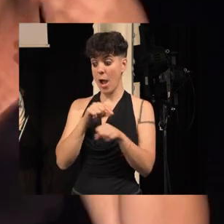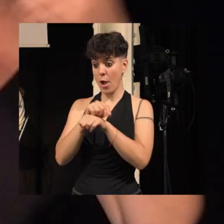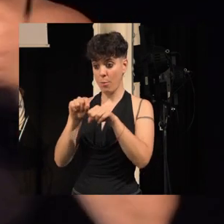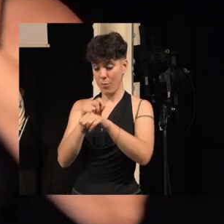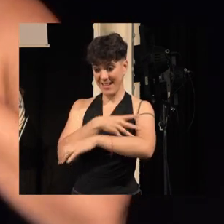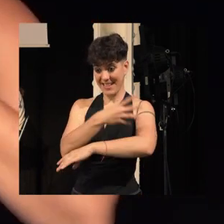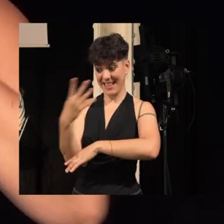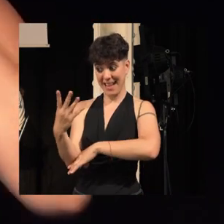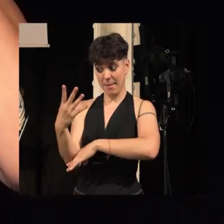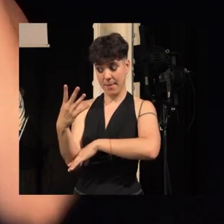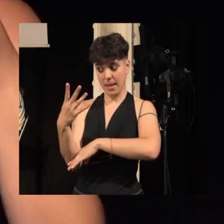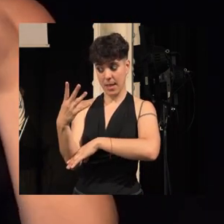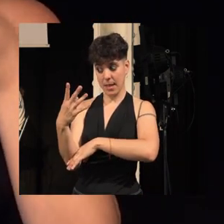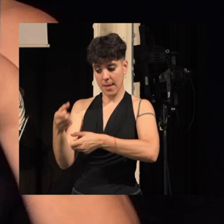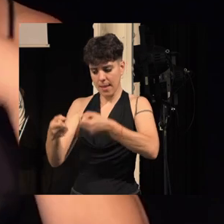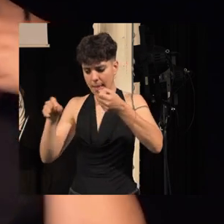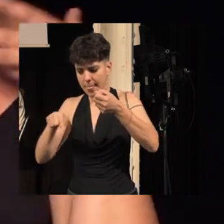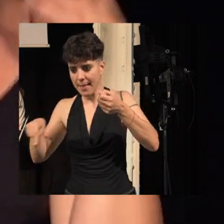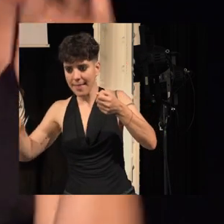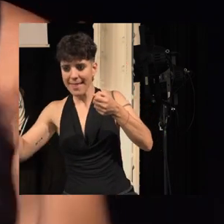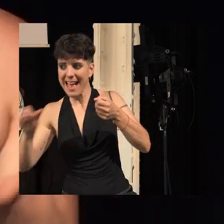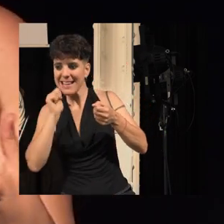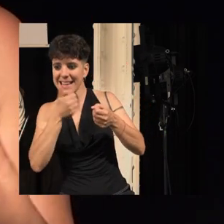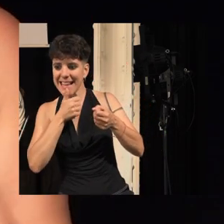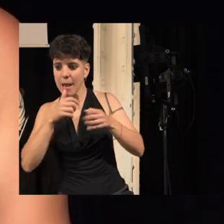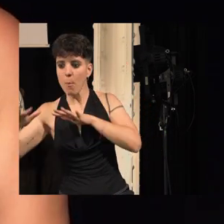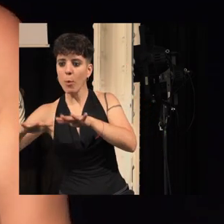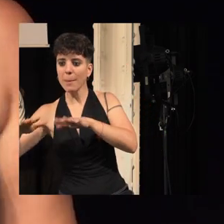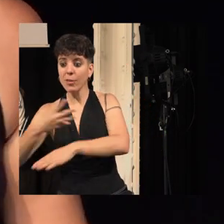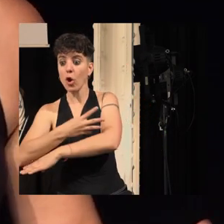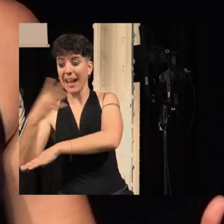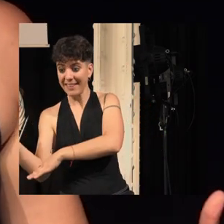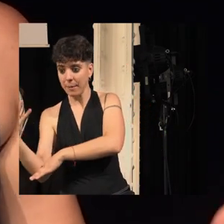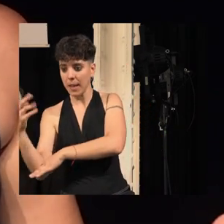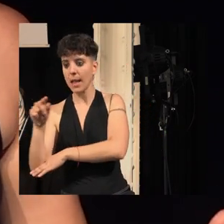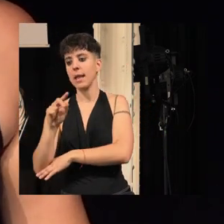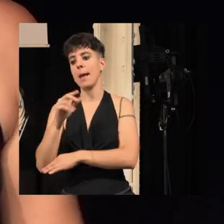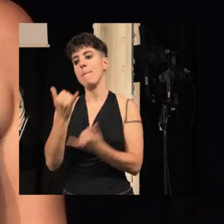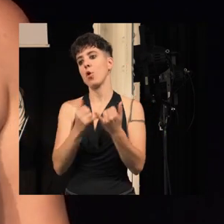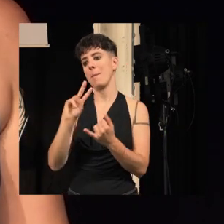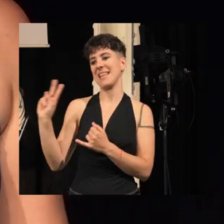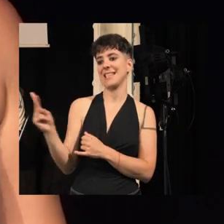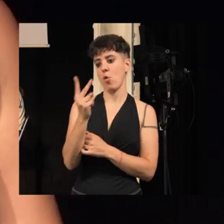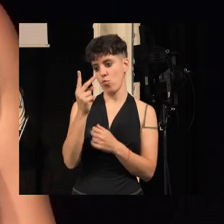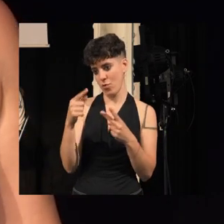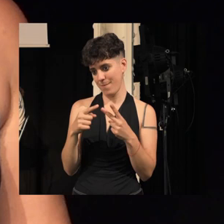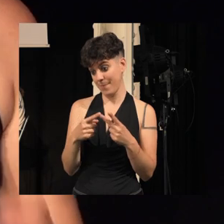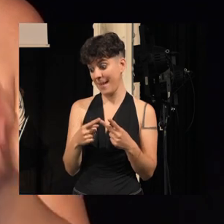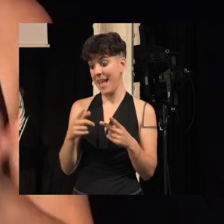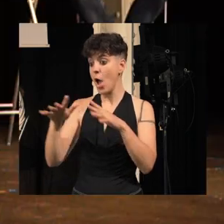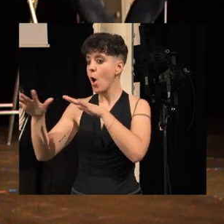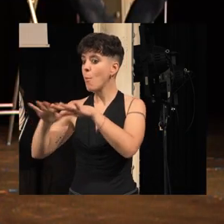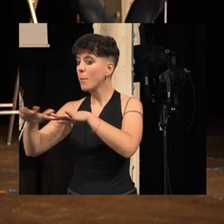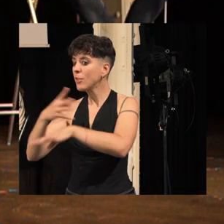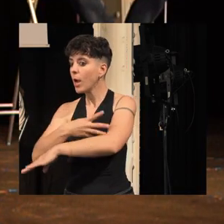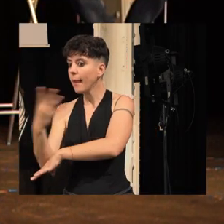políticas LGTB debería estar el movimiento LGTB. Y aquí tenemos el segundo problema. Y es que el movimiento LGTB